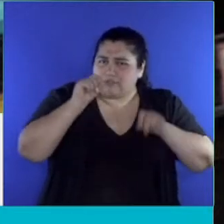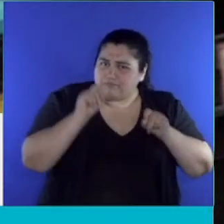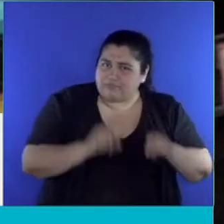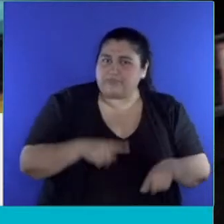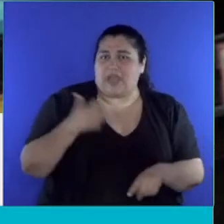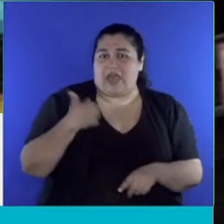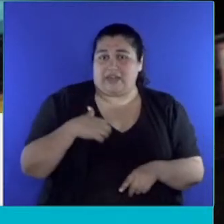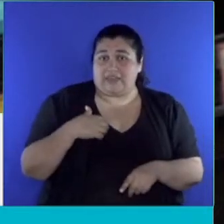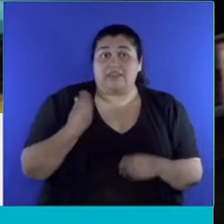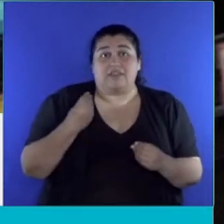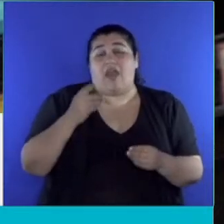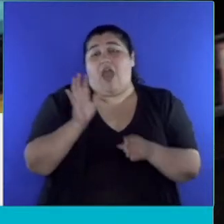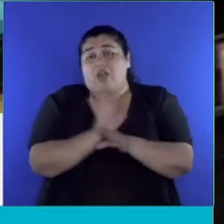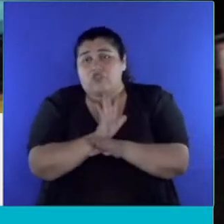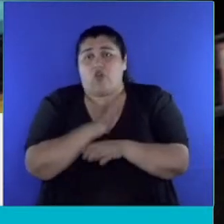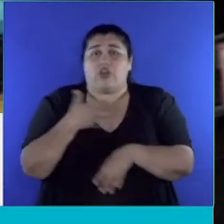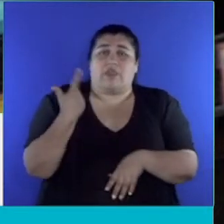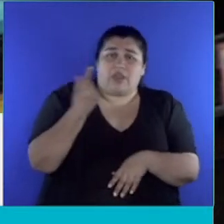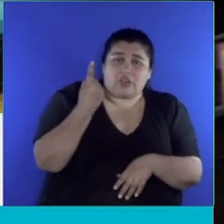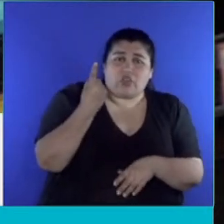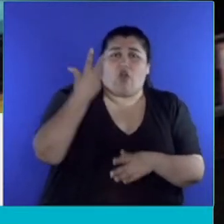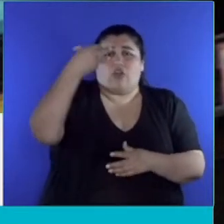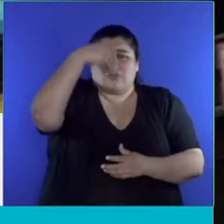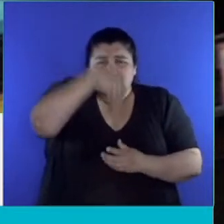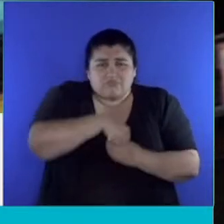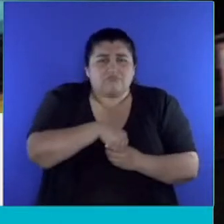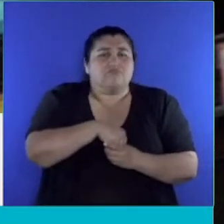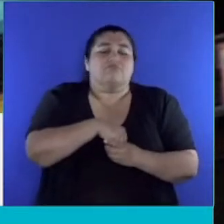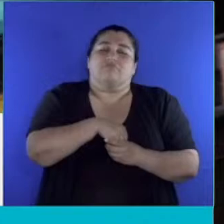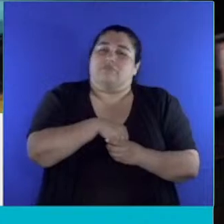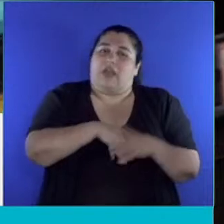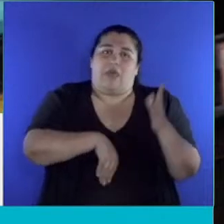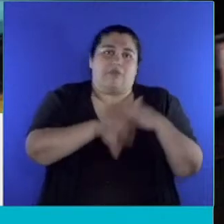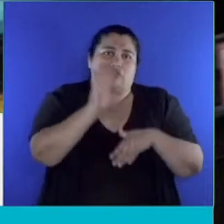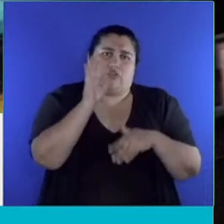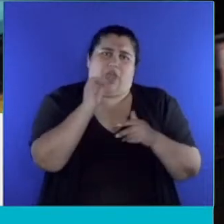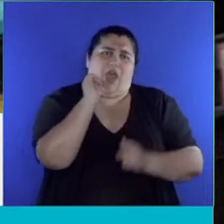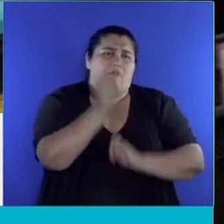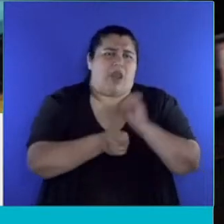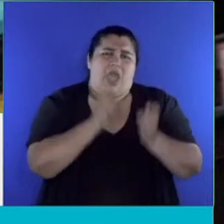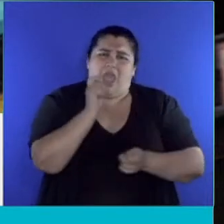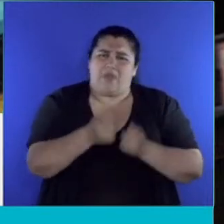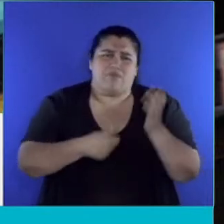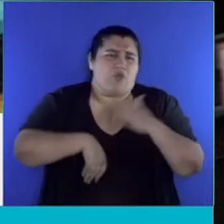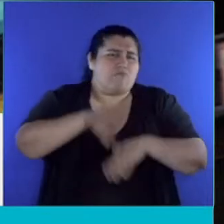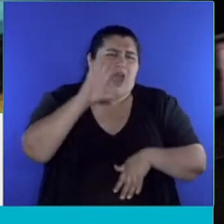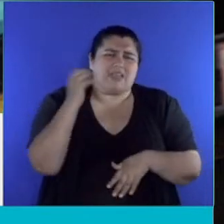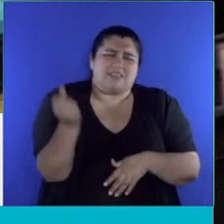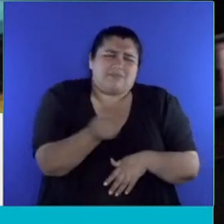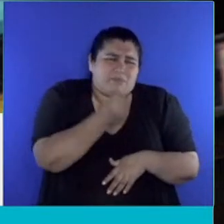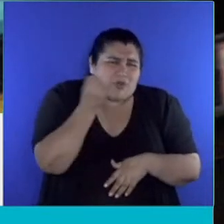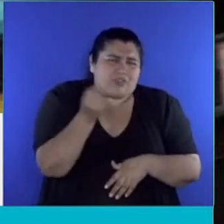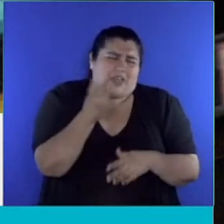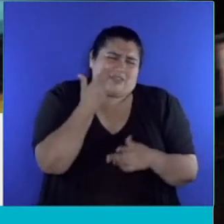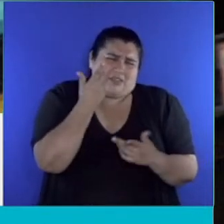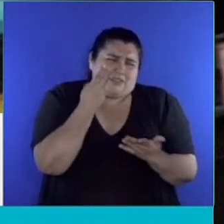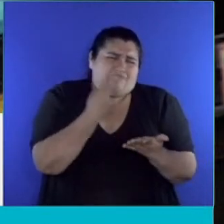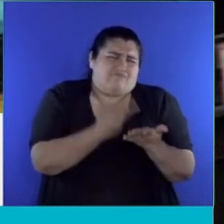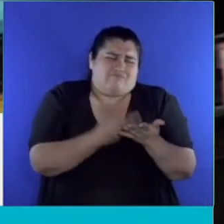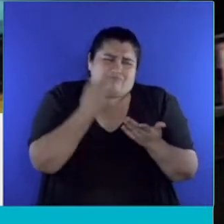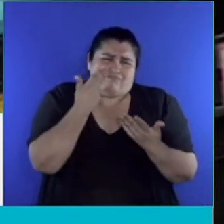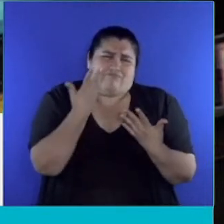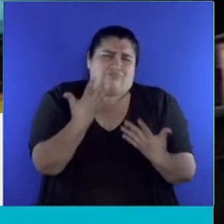donde artistas, directores, actrices son galardonados con los premios más destacados y más distinguidos a